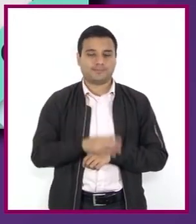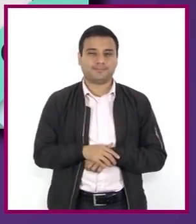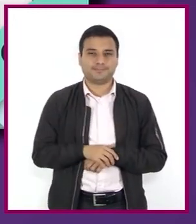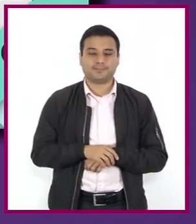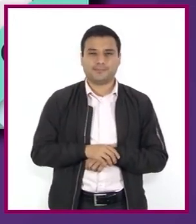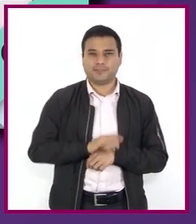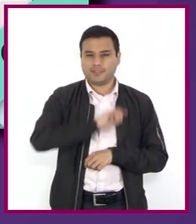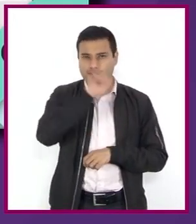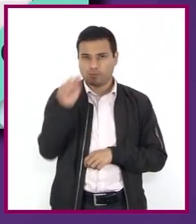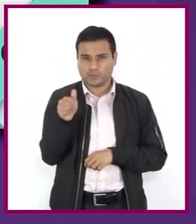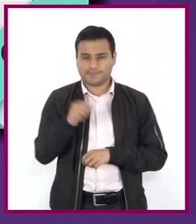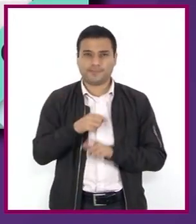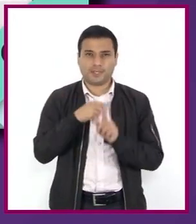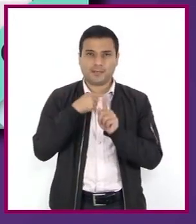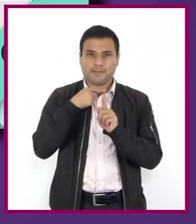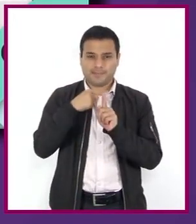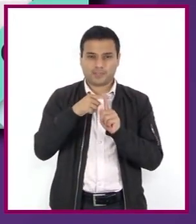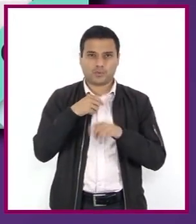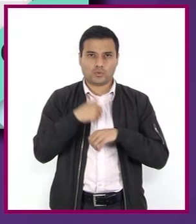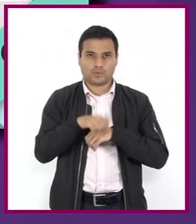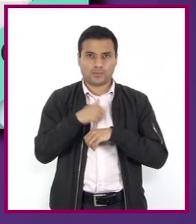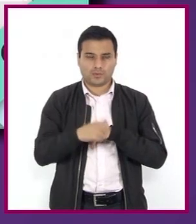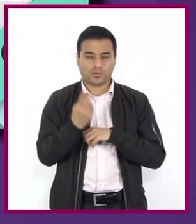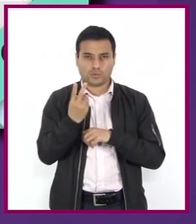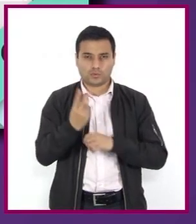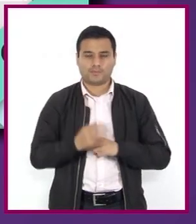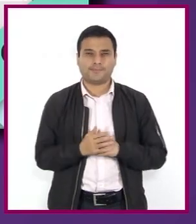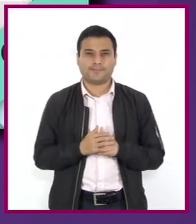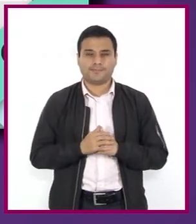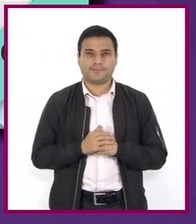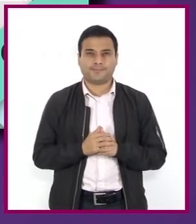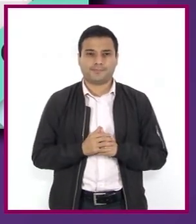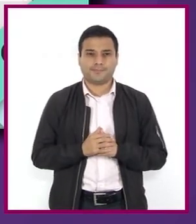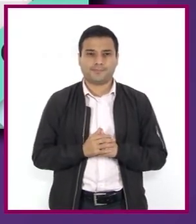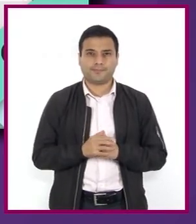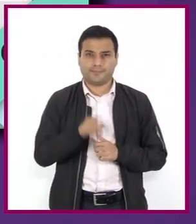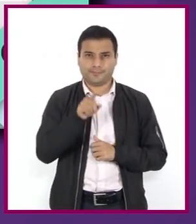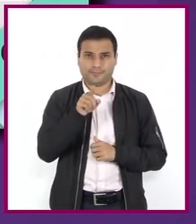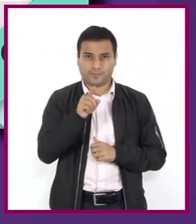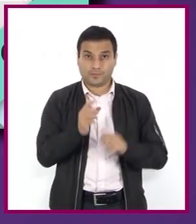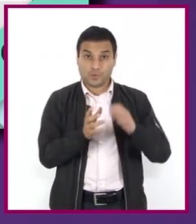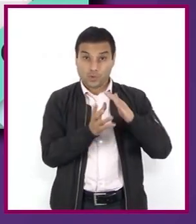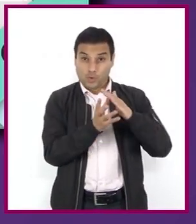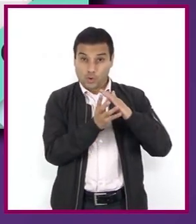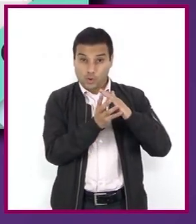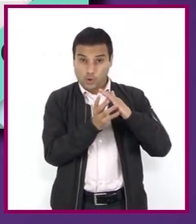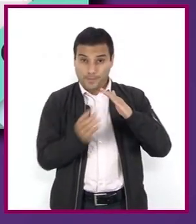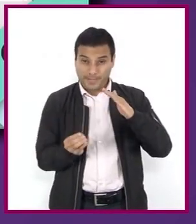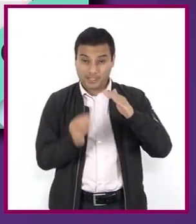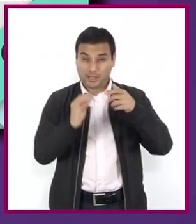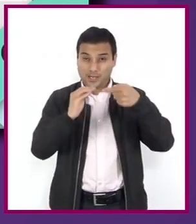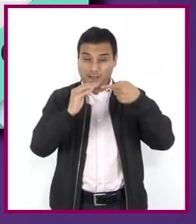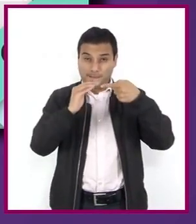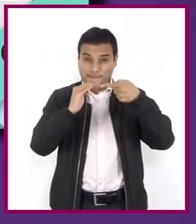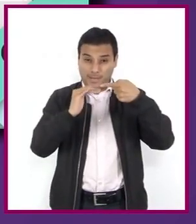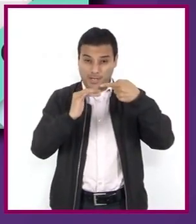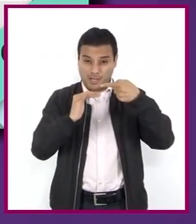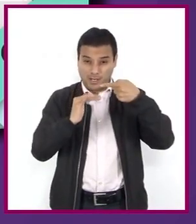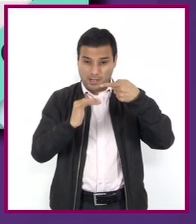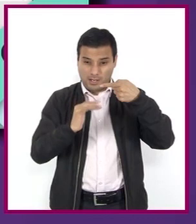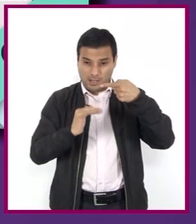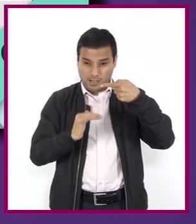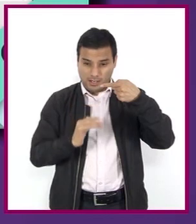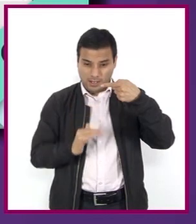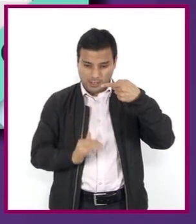finalmente sumamos el número constante 2. Si copiamos la operación para todos los valores de x que hemos